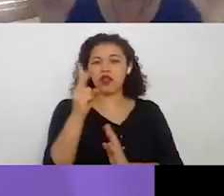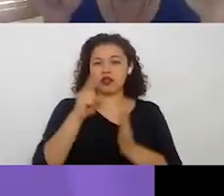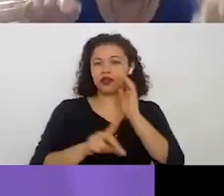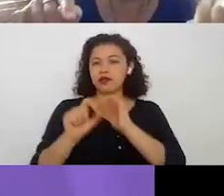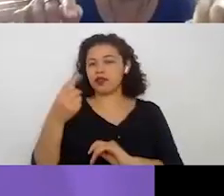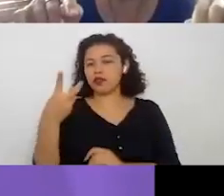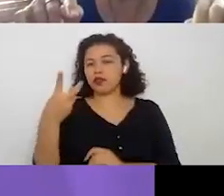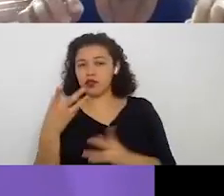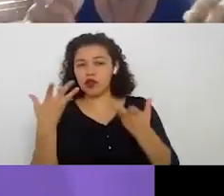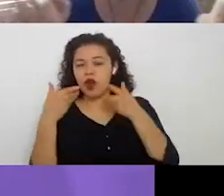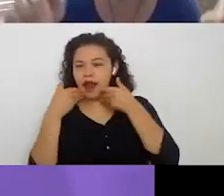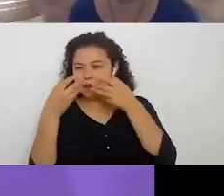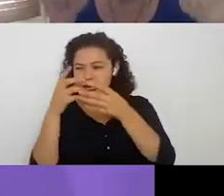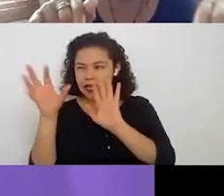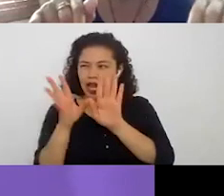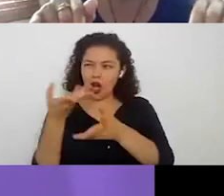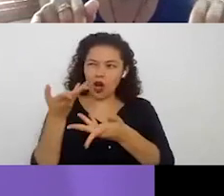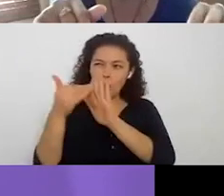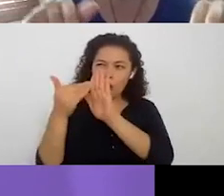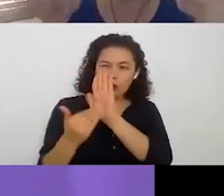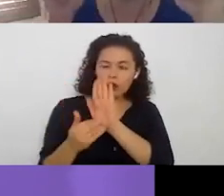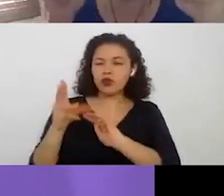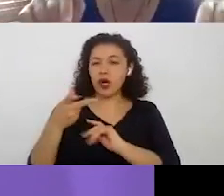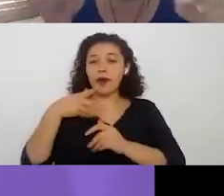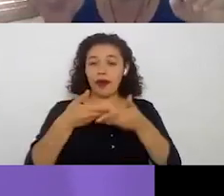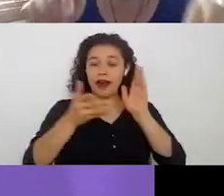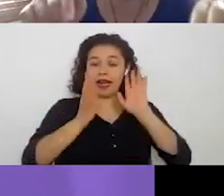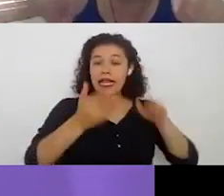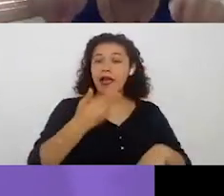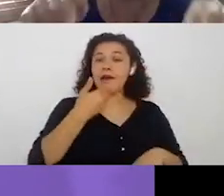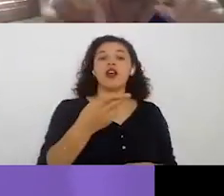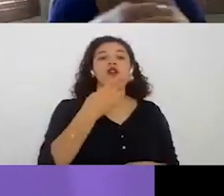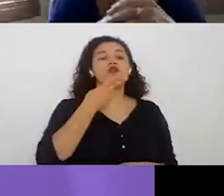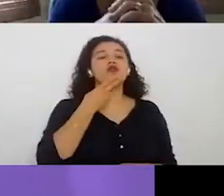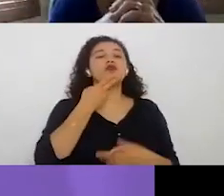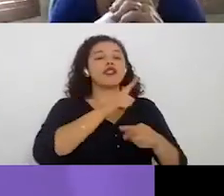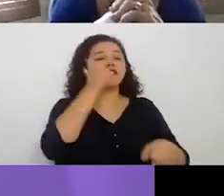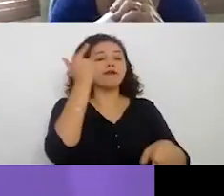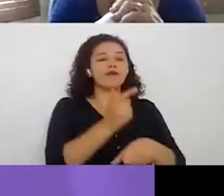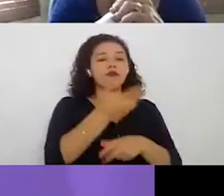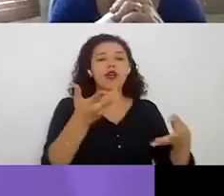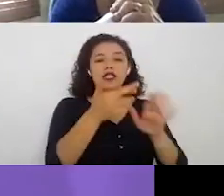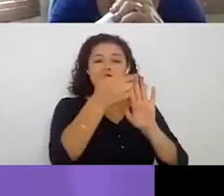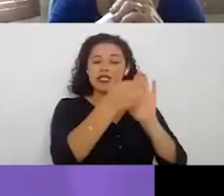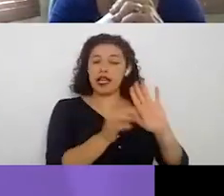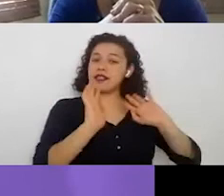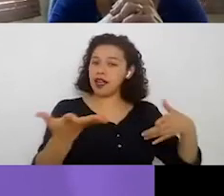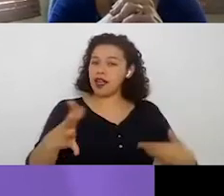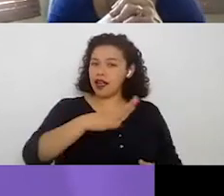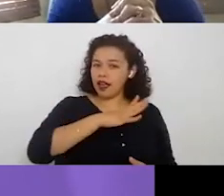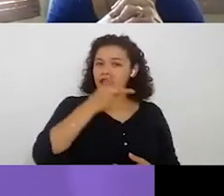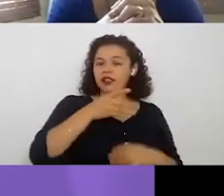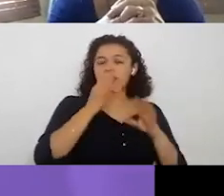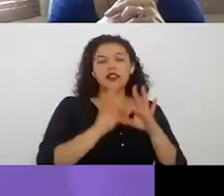ahora sí lo define, sí lo aplica y sí lo identifica el cómo lo tienes que hacer. Entonces es bien